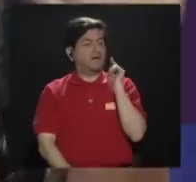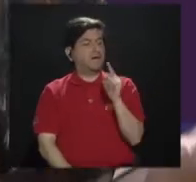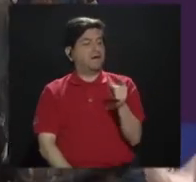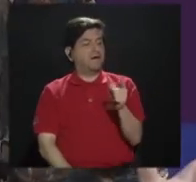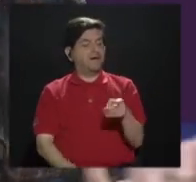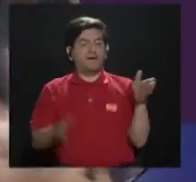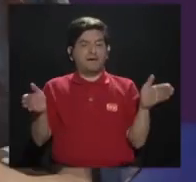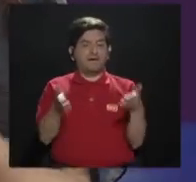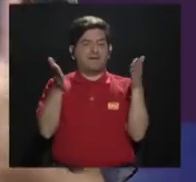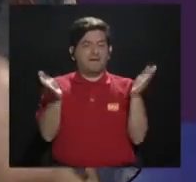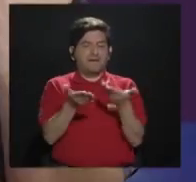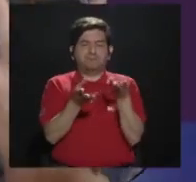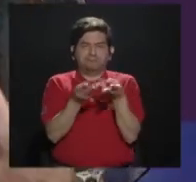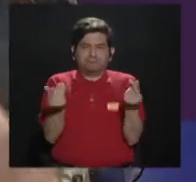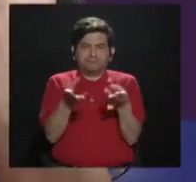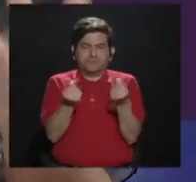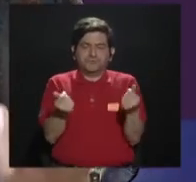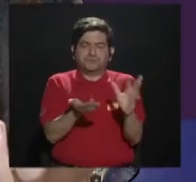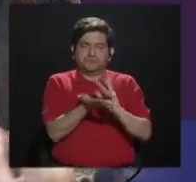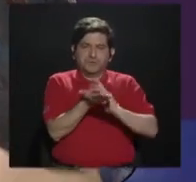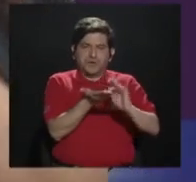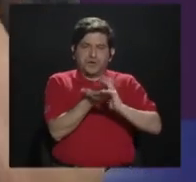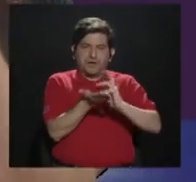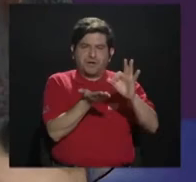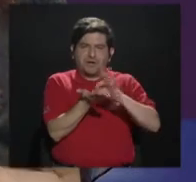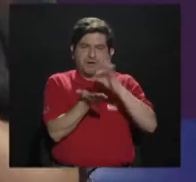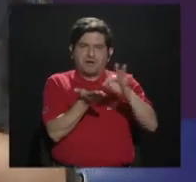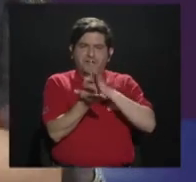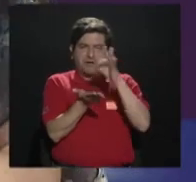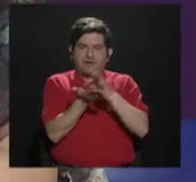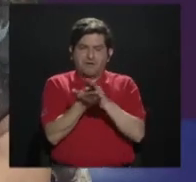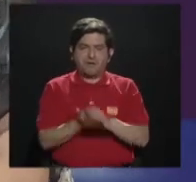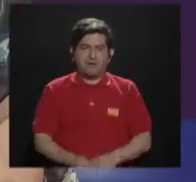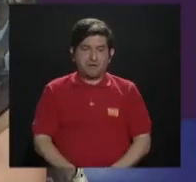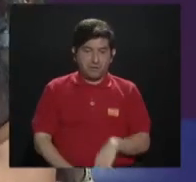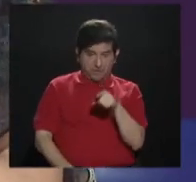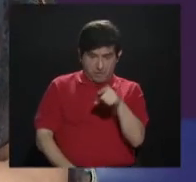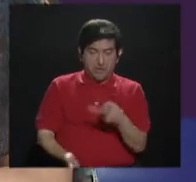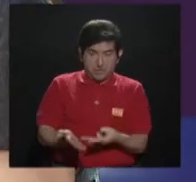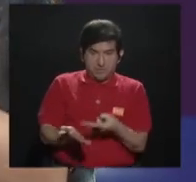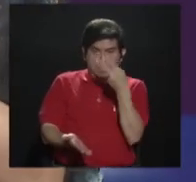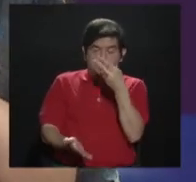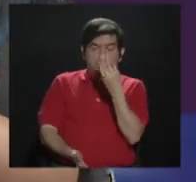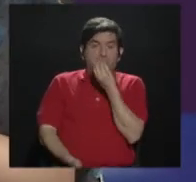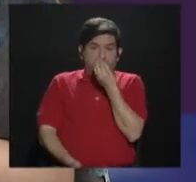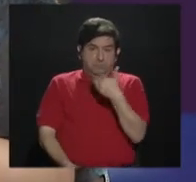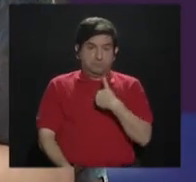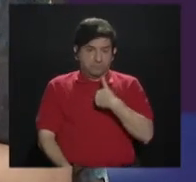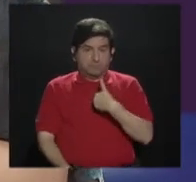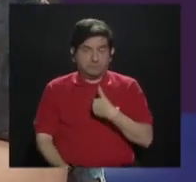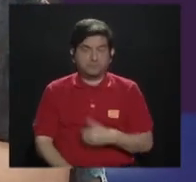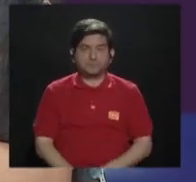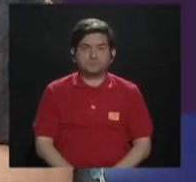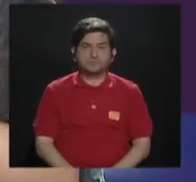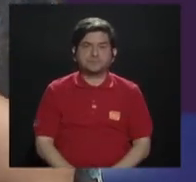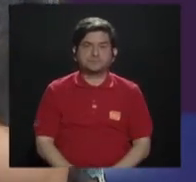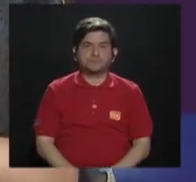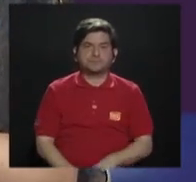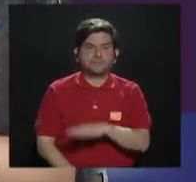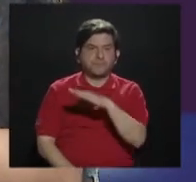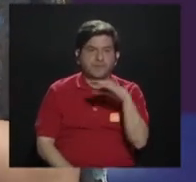esa producción de arroz y de frijoles, darle ese valor a esos alimentos, uh-huh. y además